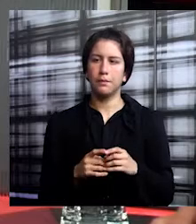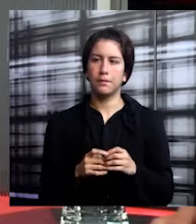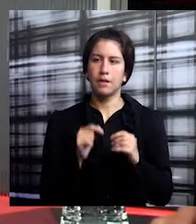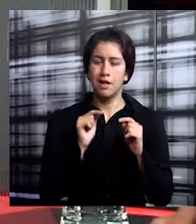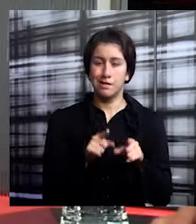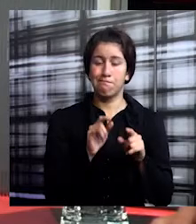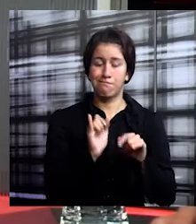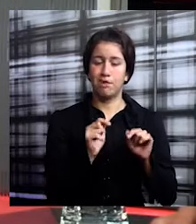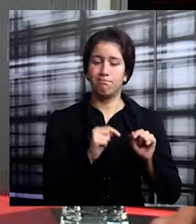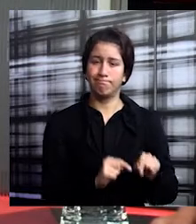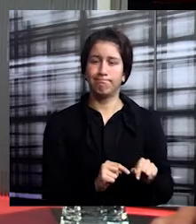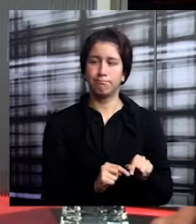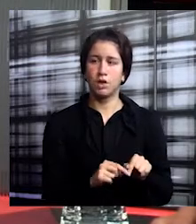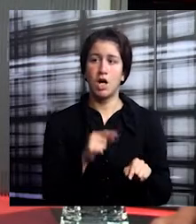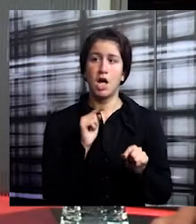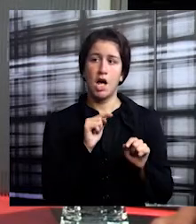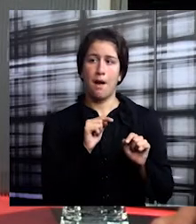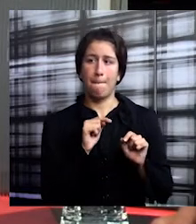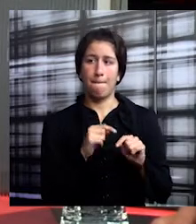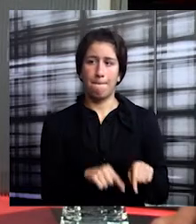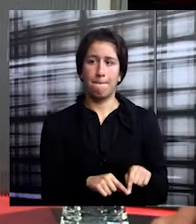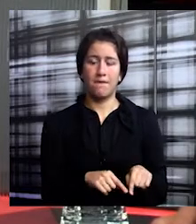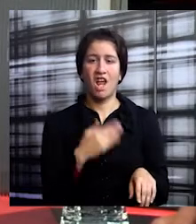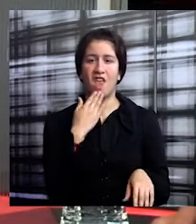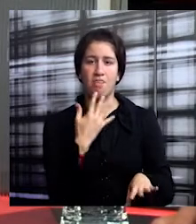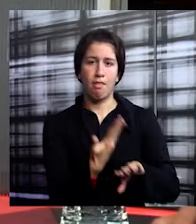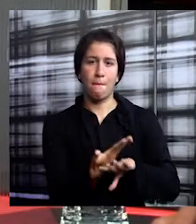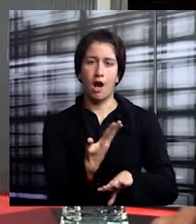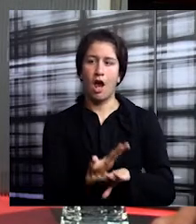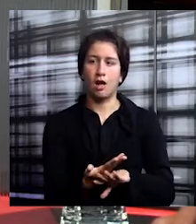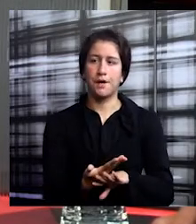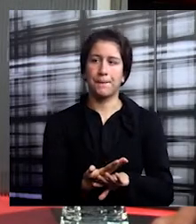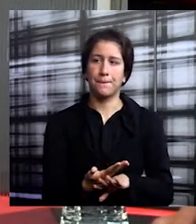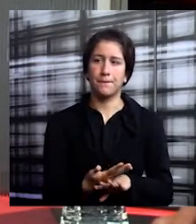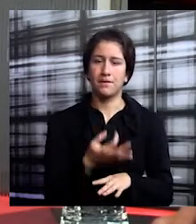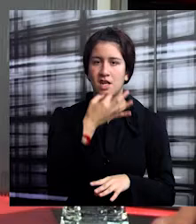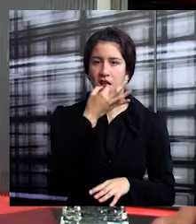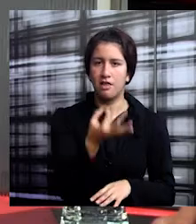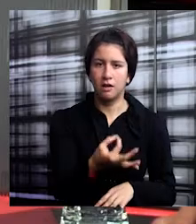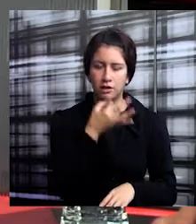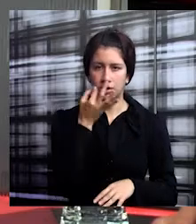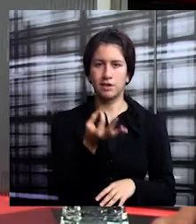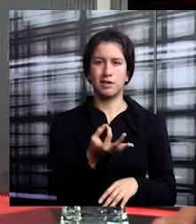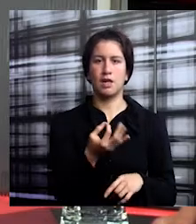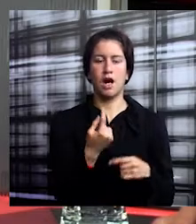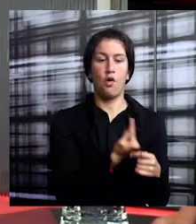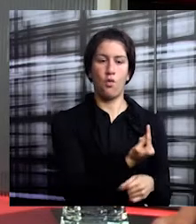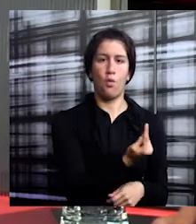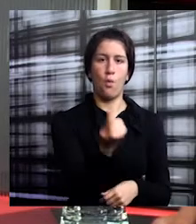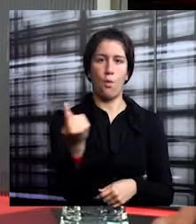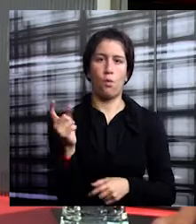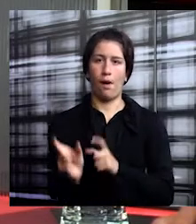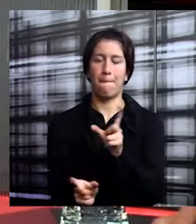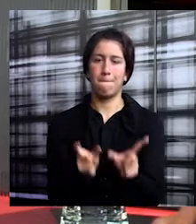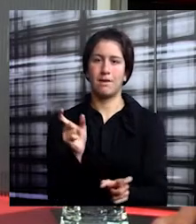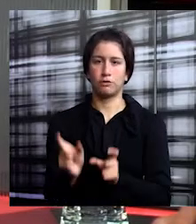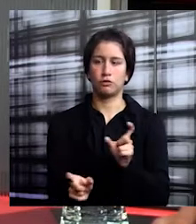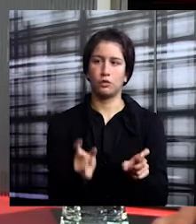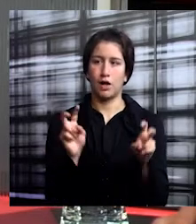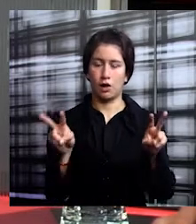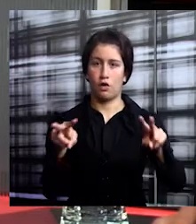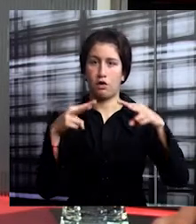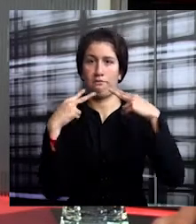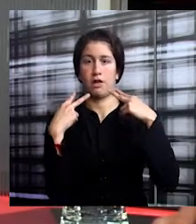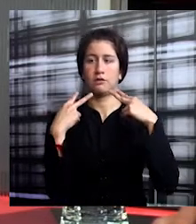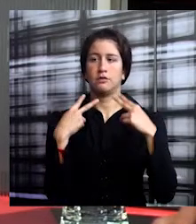así. Sin embargo, hay que también decir y comentar con cada una de las personas que tienen la gentileza de vernos,